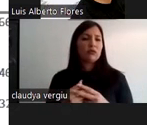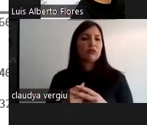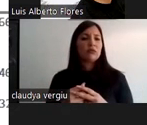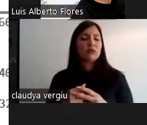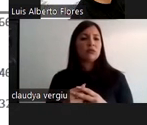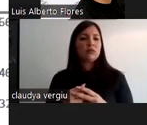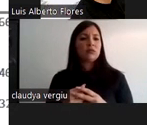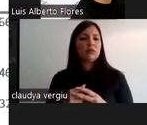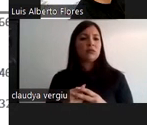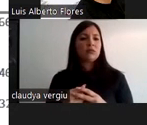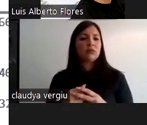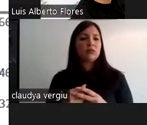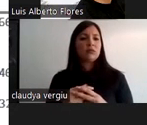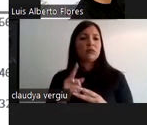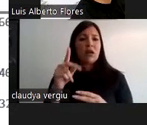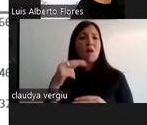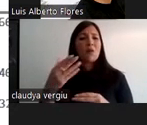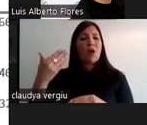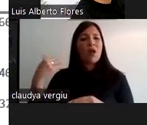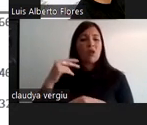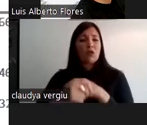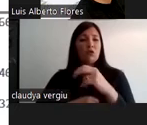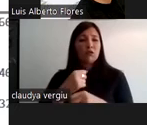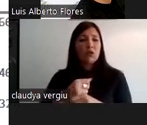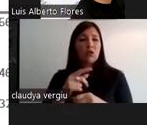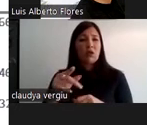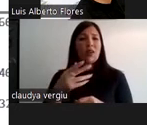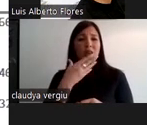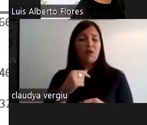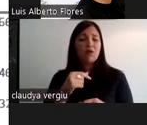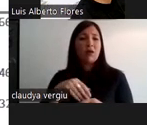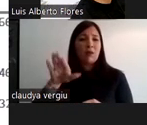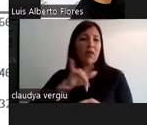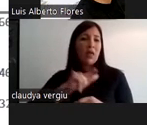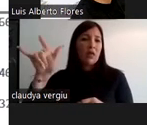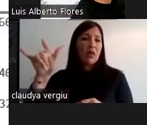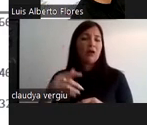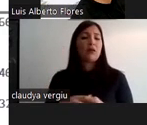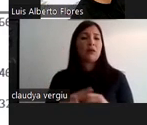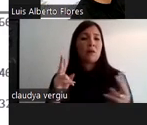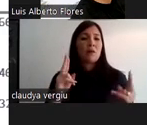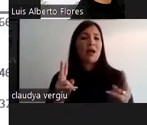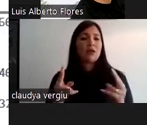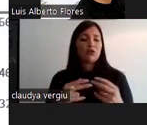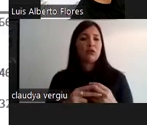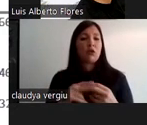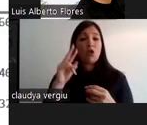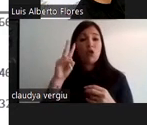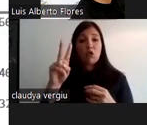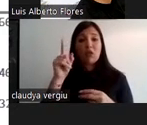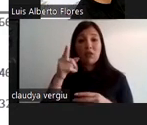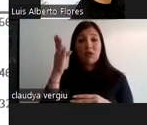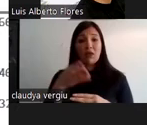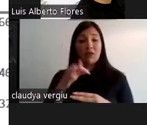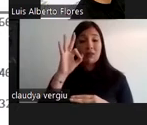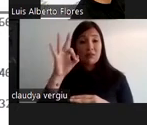que por lo menos en los dos últimos años como les mencioné tuvo un hábito viajó por vacaciones Dos de cada tres tendrían esta intención de